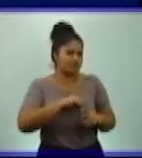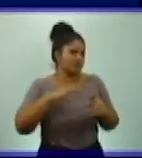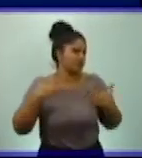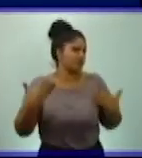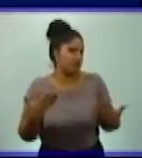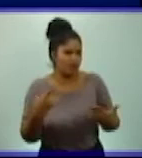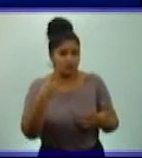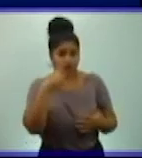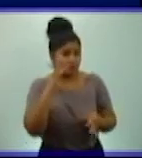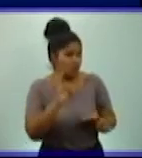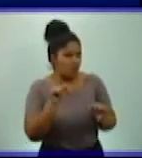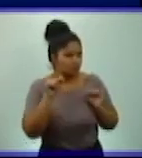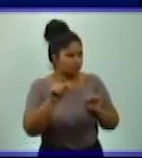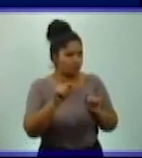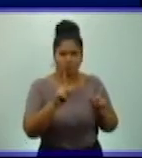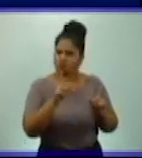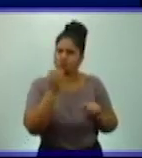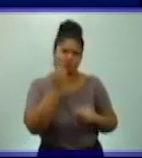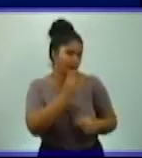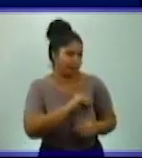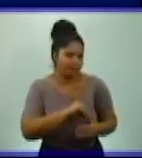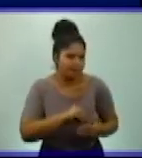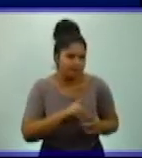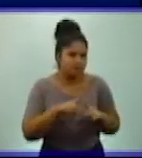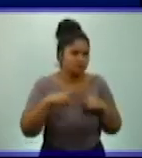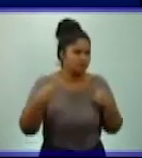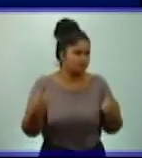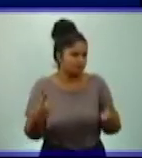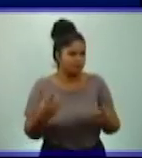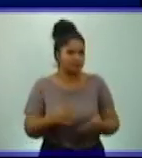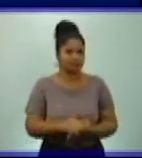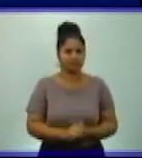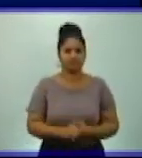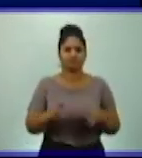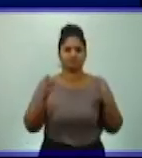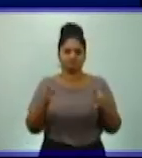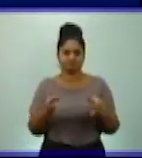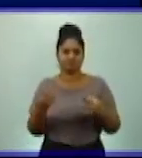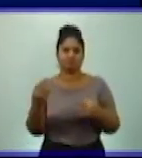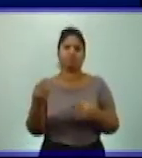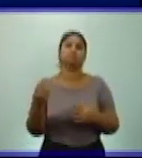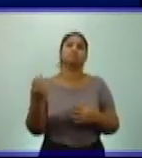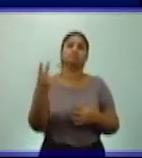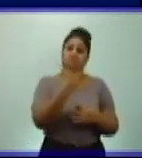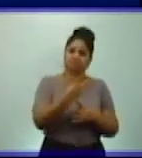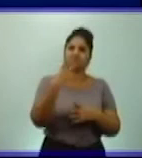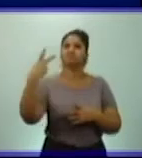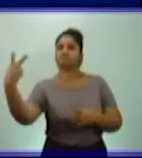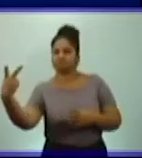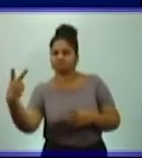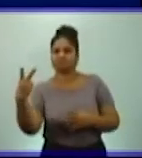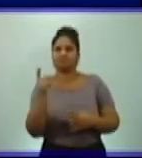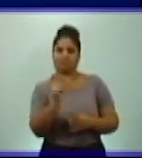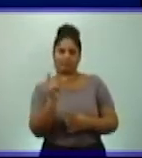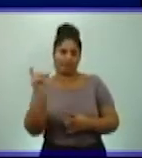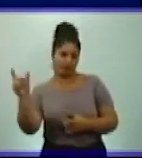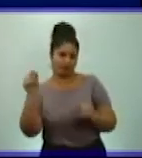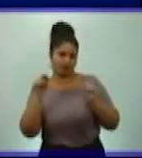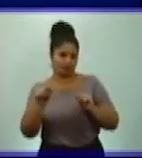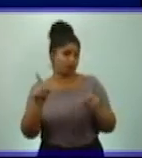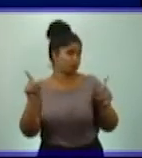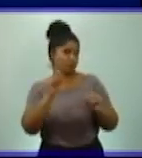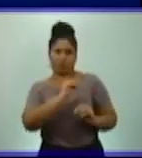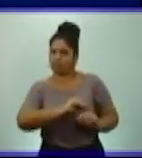Efectivamente, sombras necias e indicios vanos. ¿Por qué